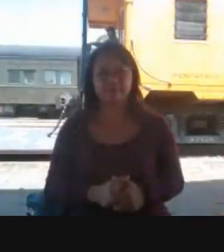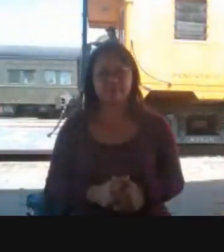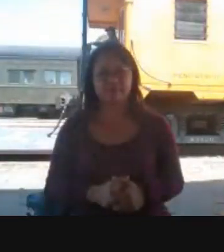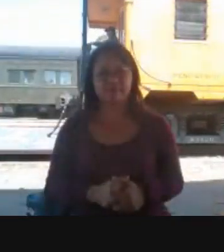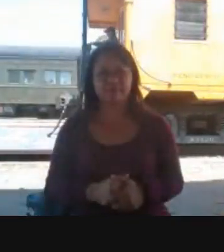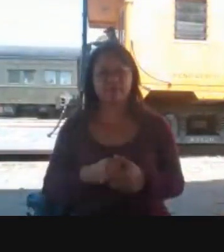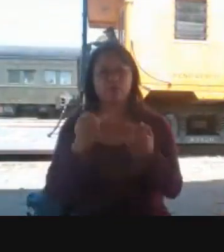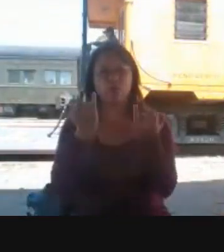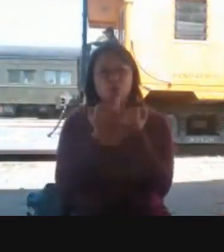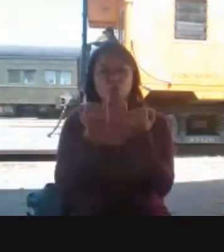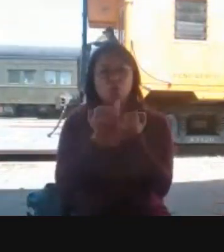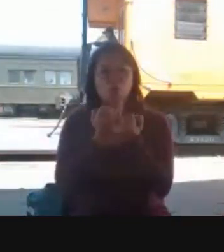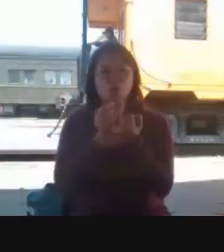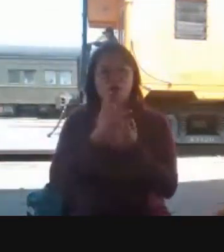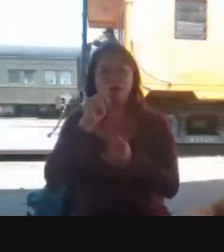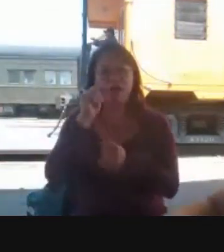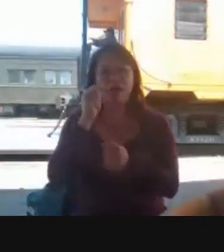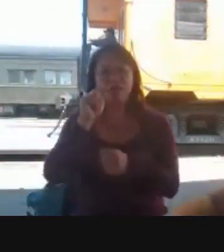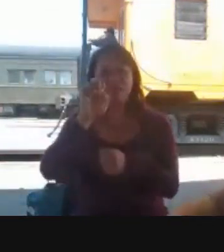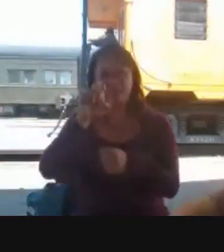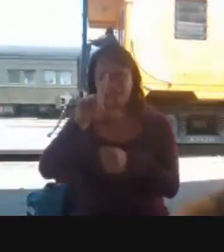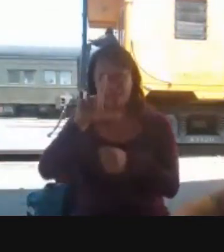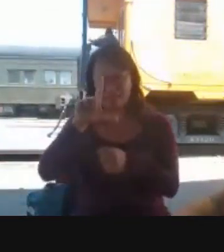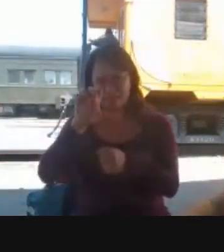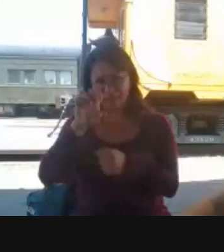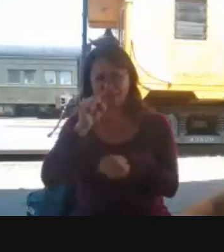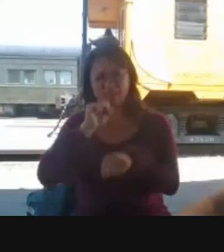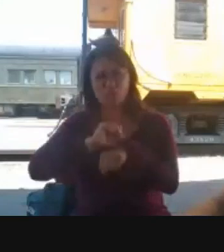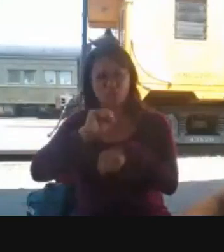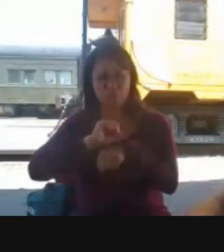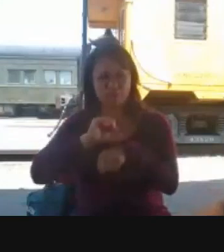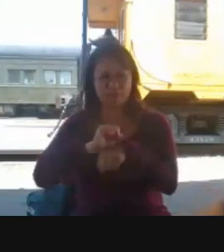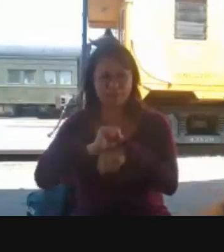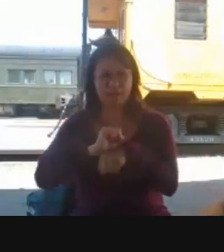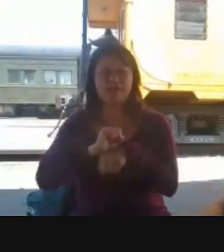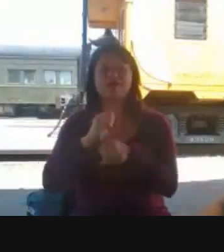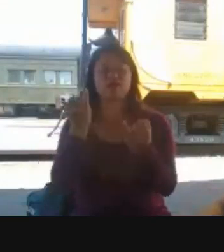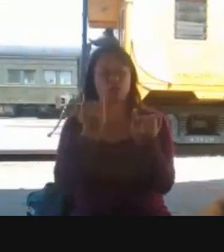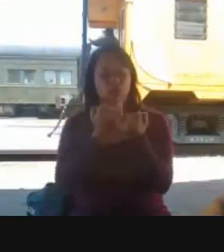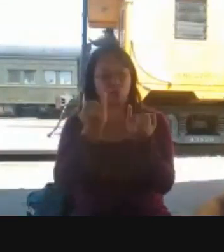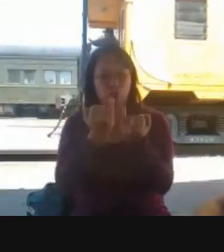A la telesecundaria Jesús Reyes. Muchas gracias por estar con